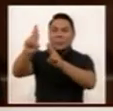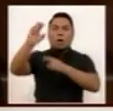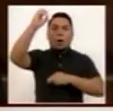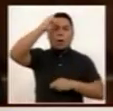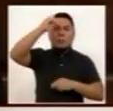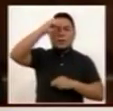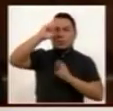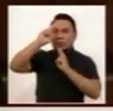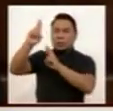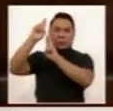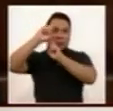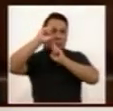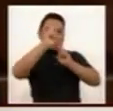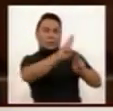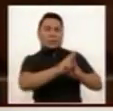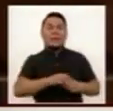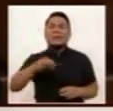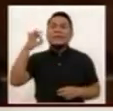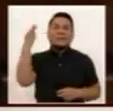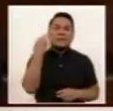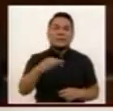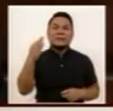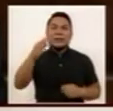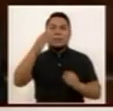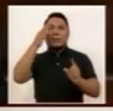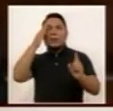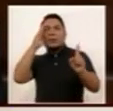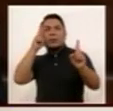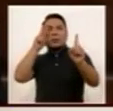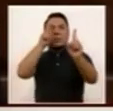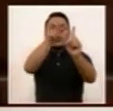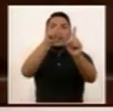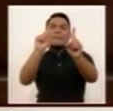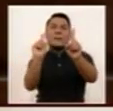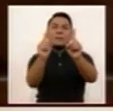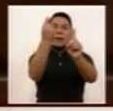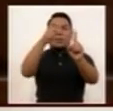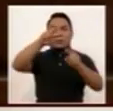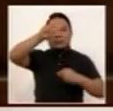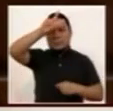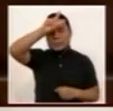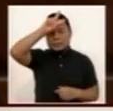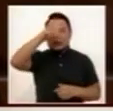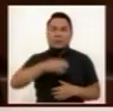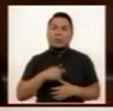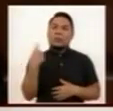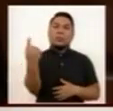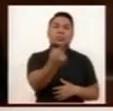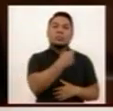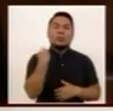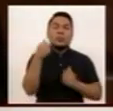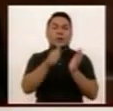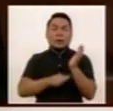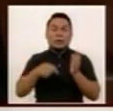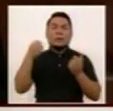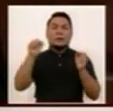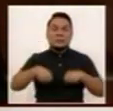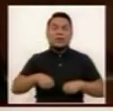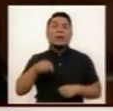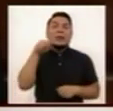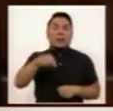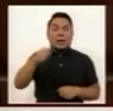y siempre priorizando al país. Con Ciudadanos está en juego el futuro del